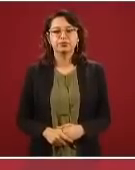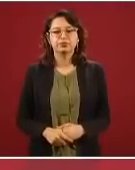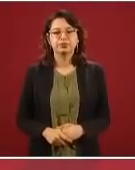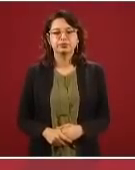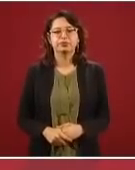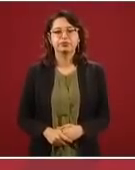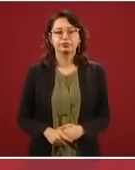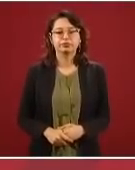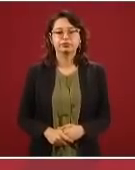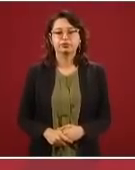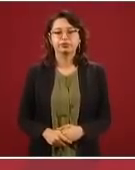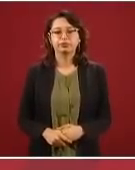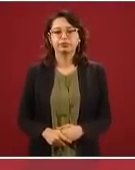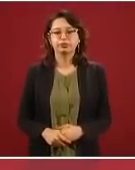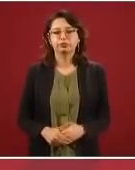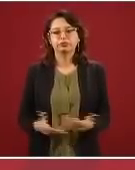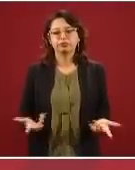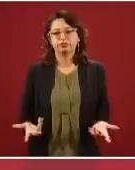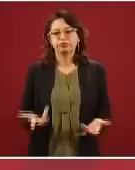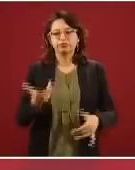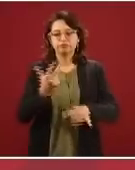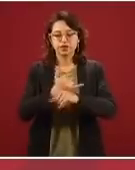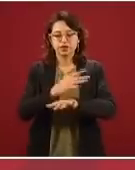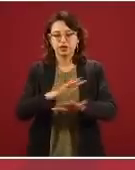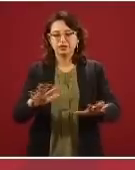para informar? Es que ustedes